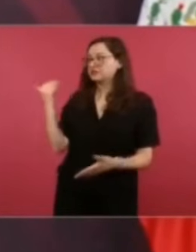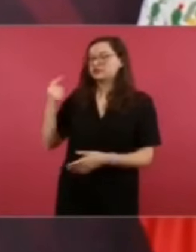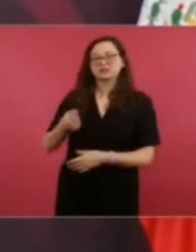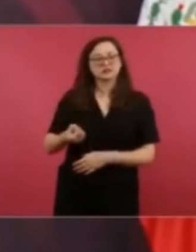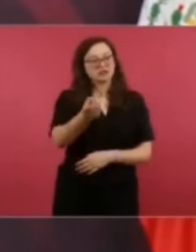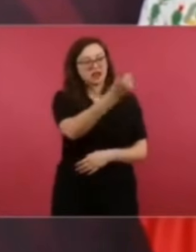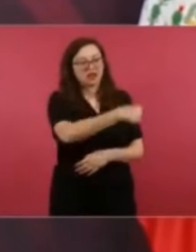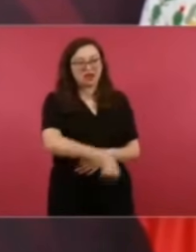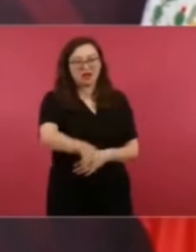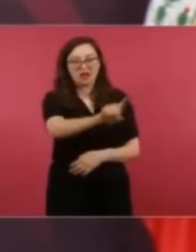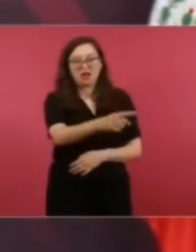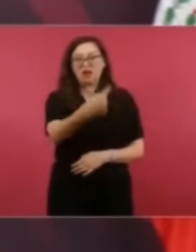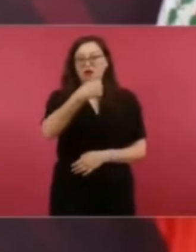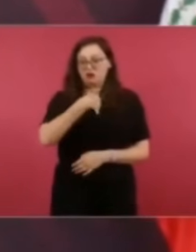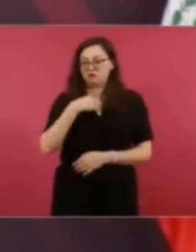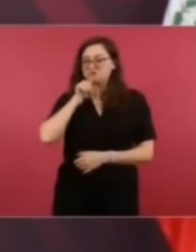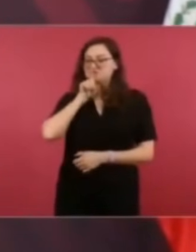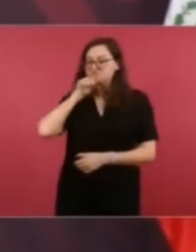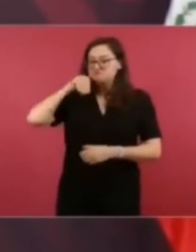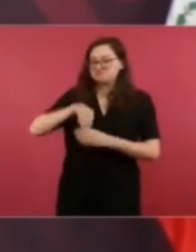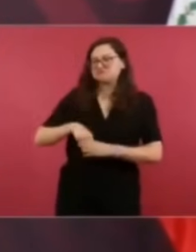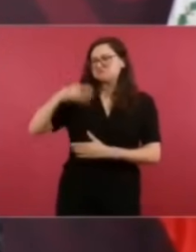causados a mi persona,